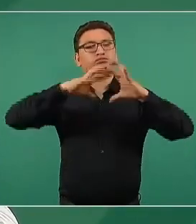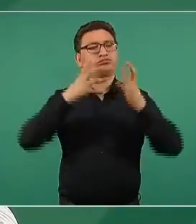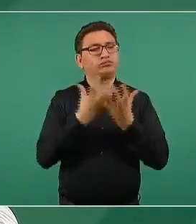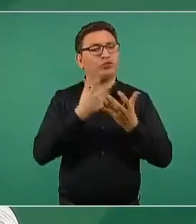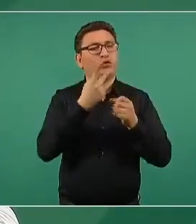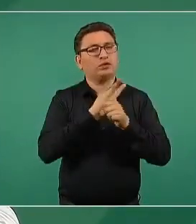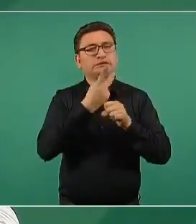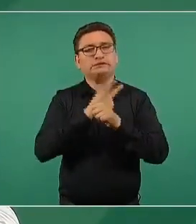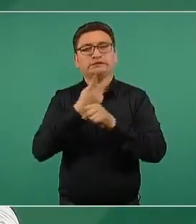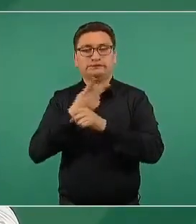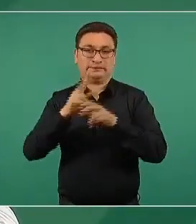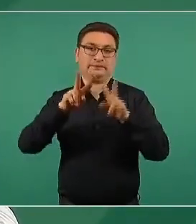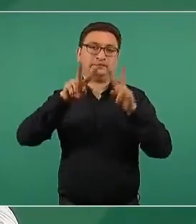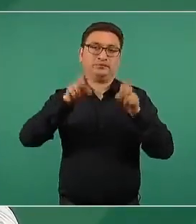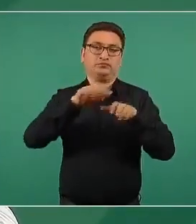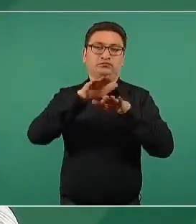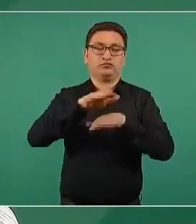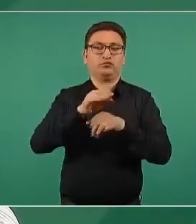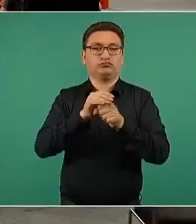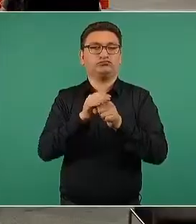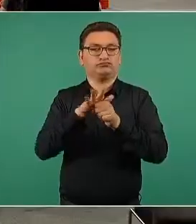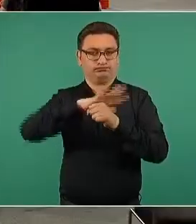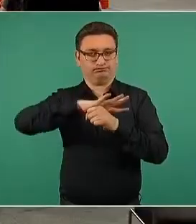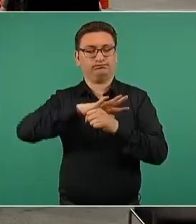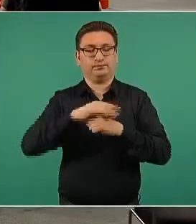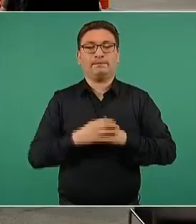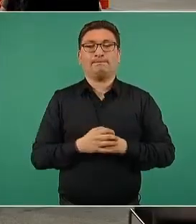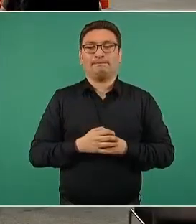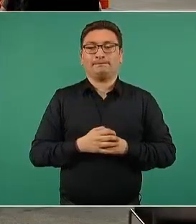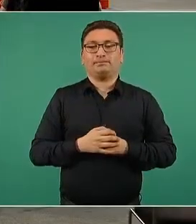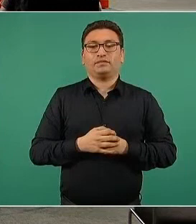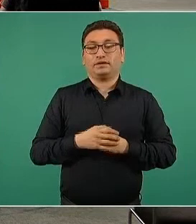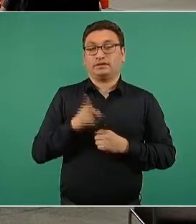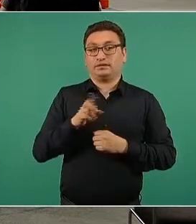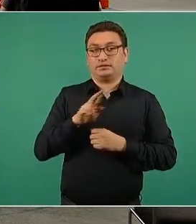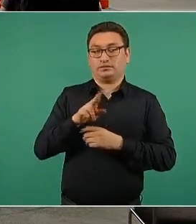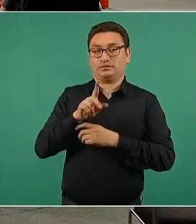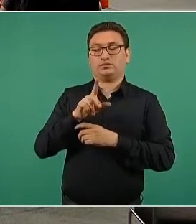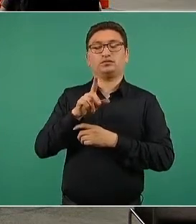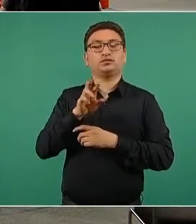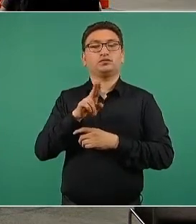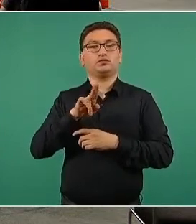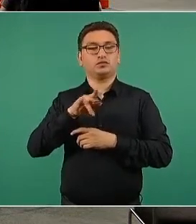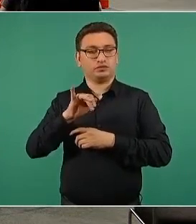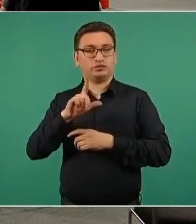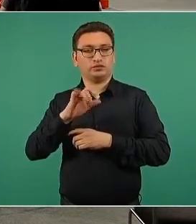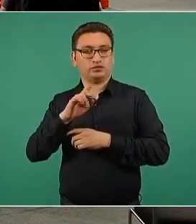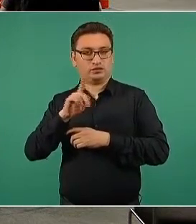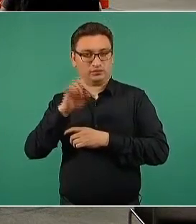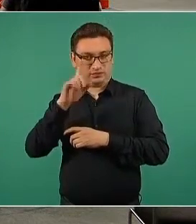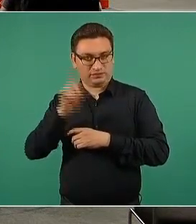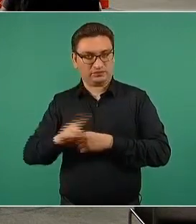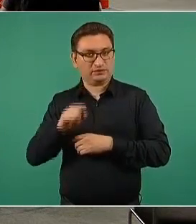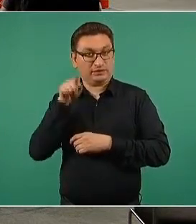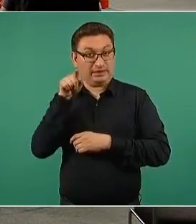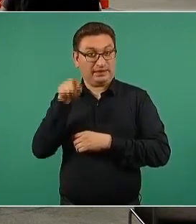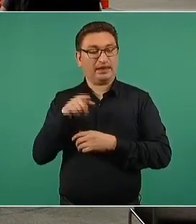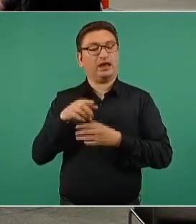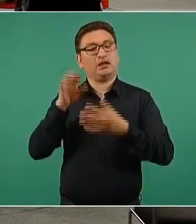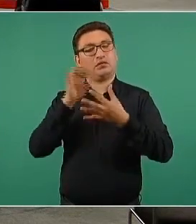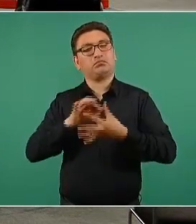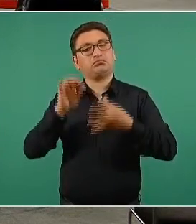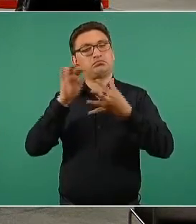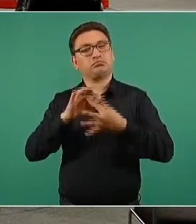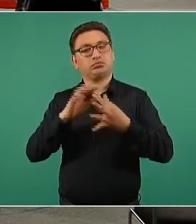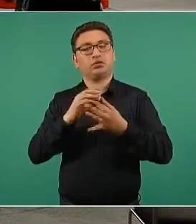también al respecto del tema de COVID-19, y el doctor Ruy López posteriormente pasará a brindarnos y